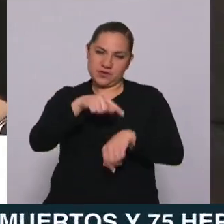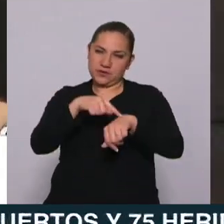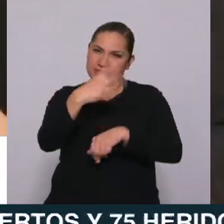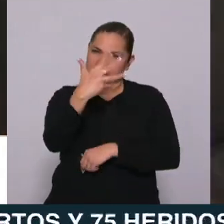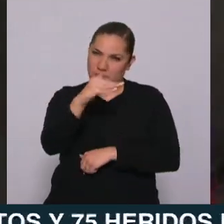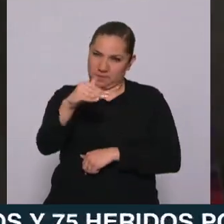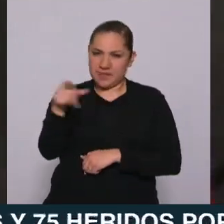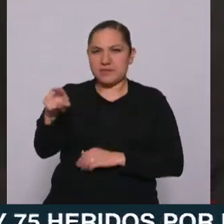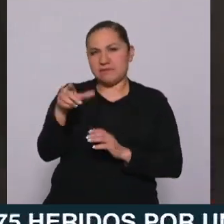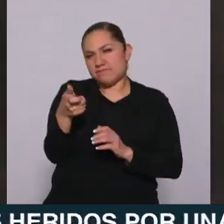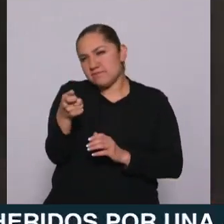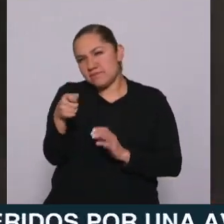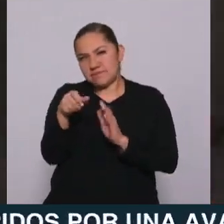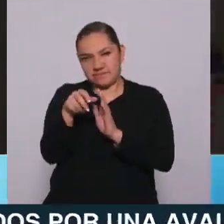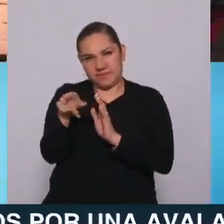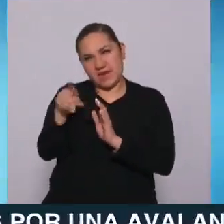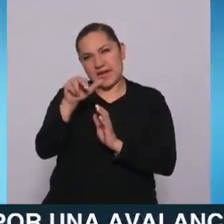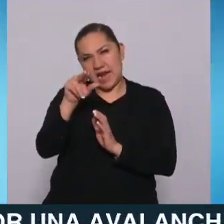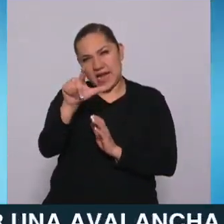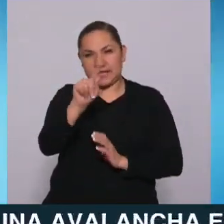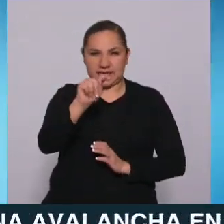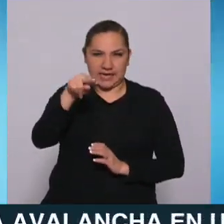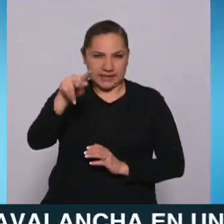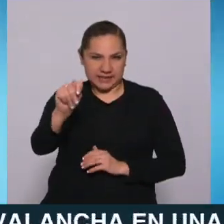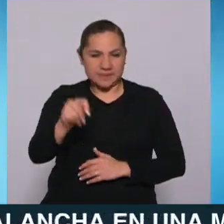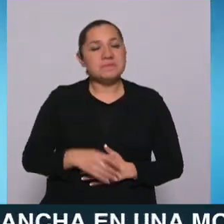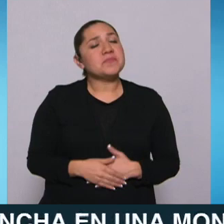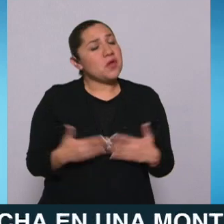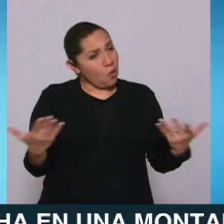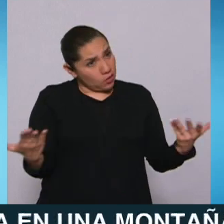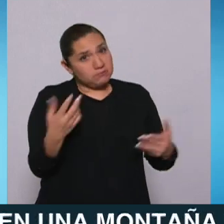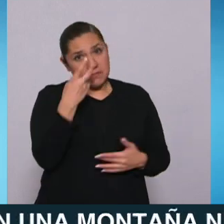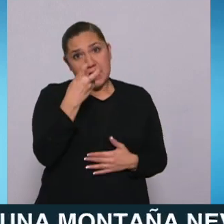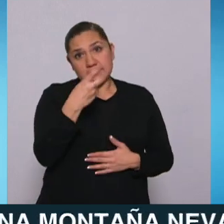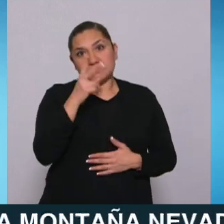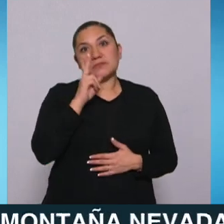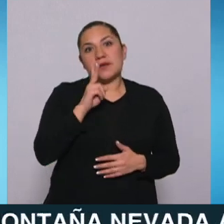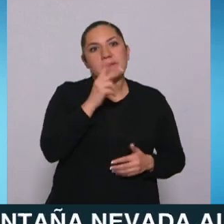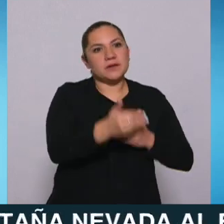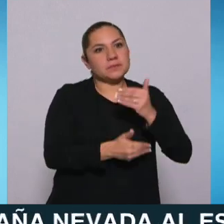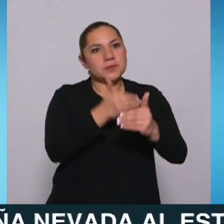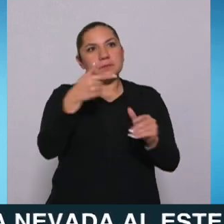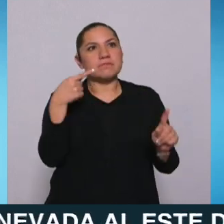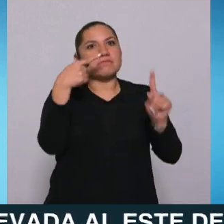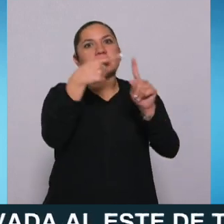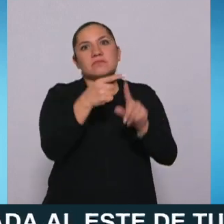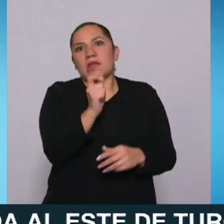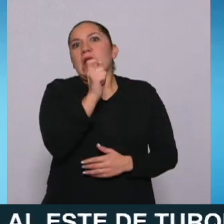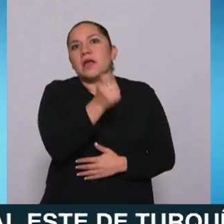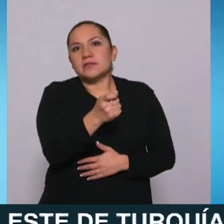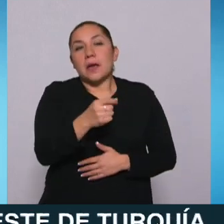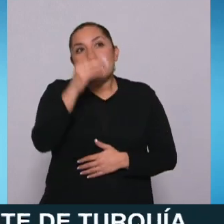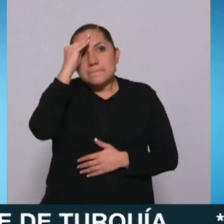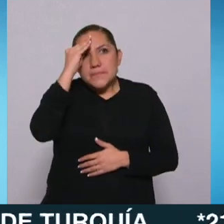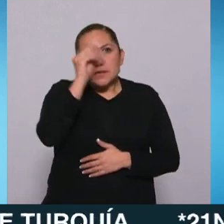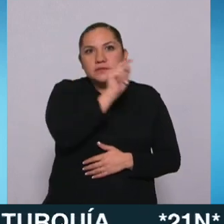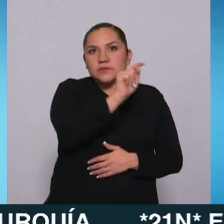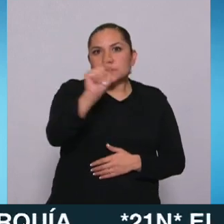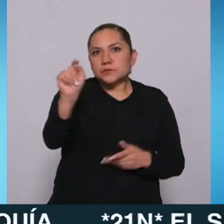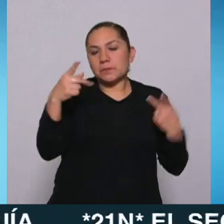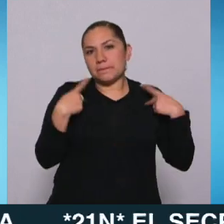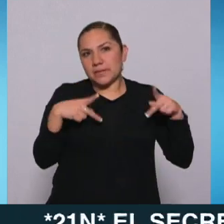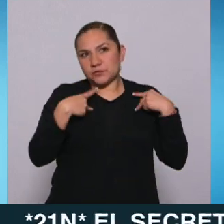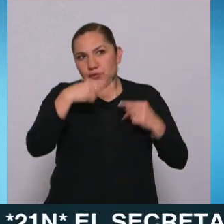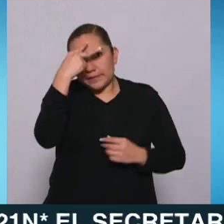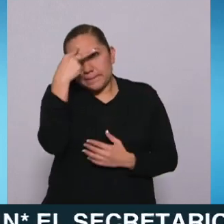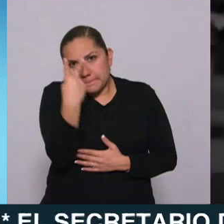muy pendientes y pues ahí están las expectativas, no solo para los mexicanos, sino para todos aquellos nominados que han mostrado ya un gran trabajo y que a